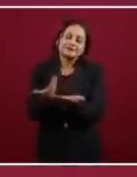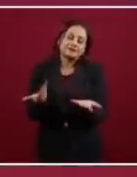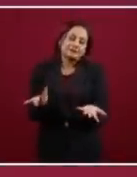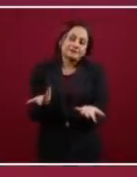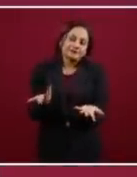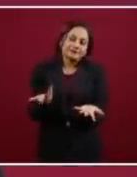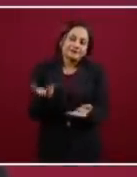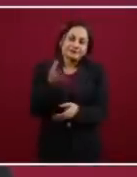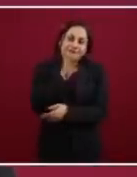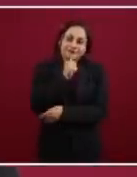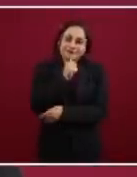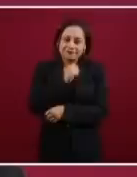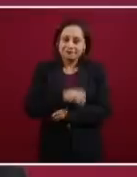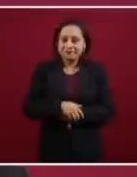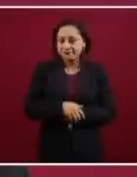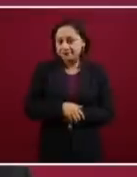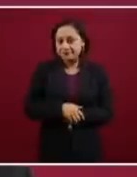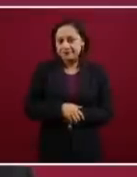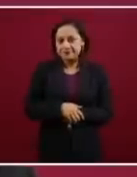este